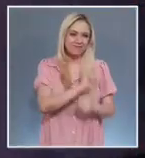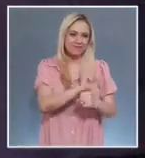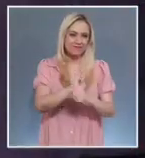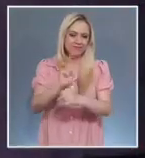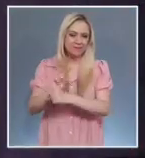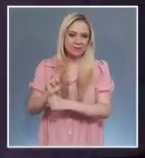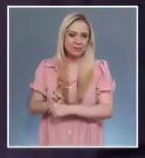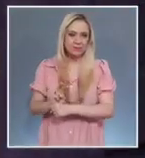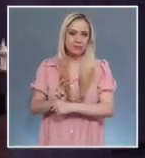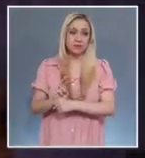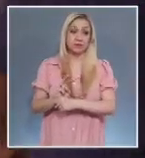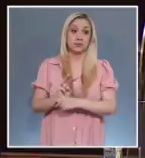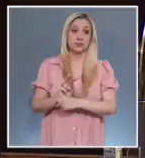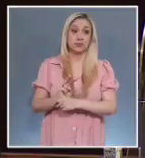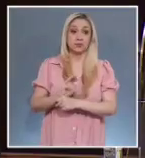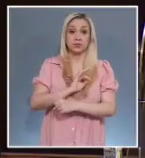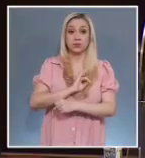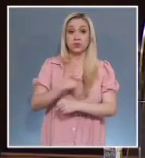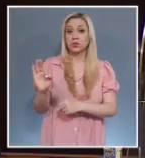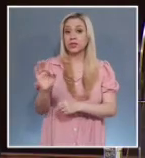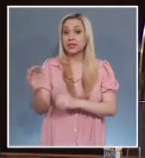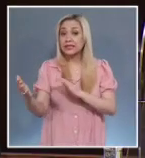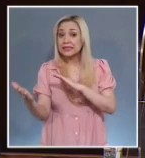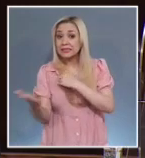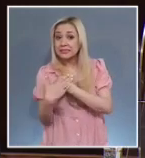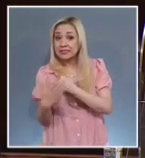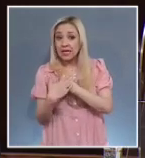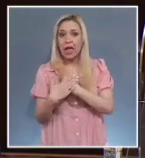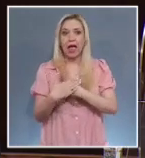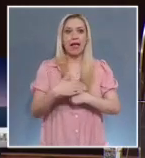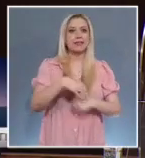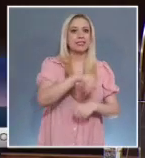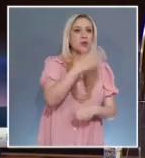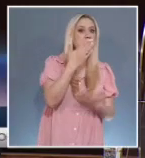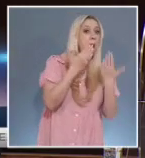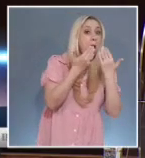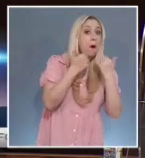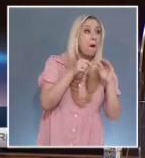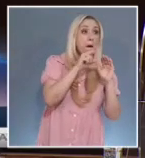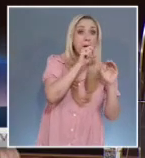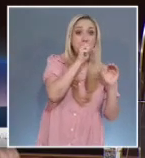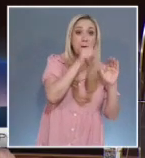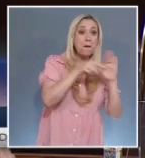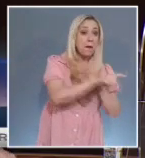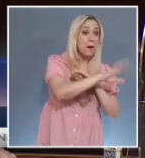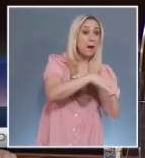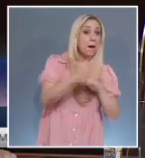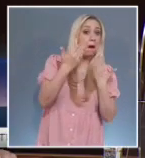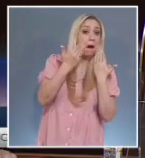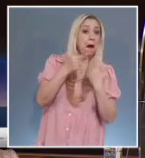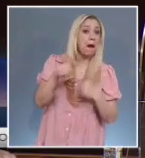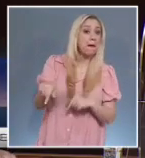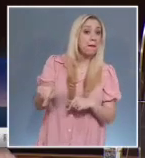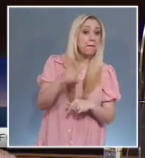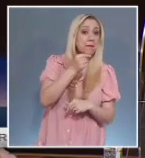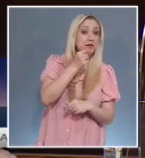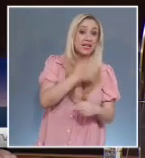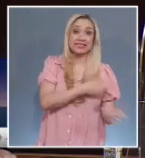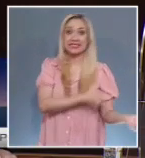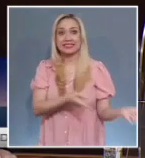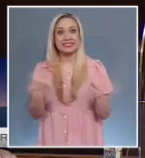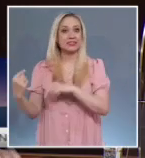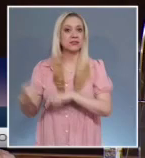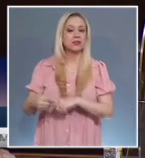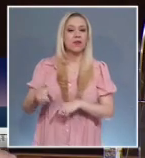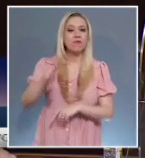cualquier hecho delictuoso. En el proyecto se propone declarar fundados los argumentos de la comisión accionante y